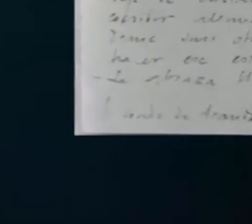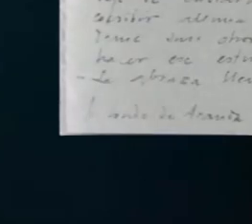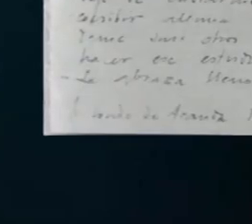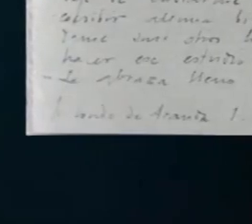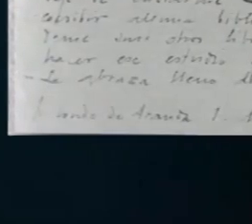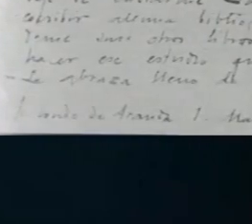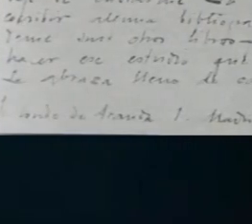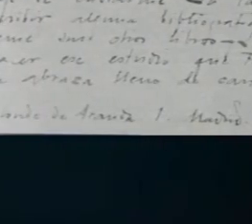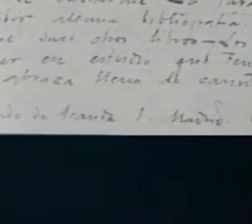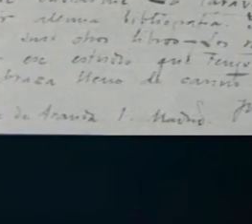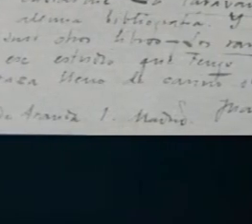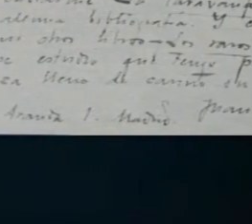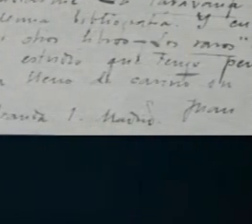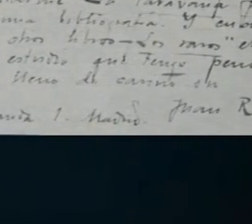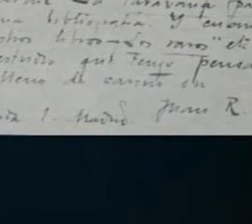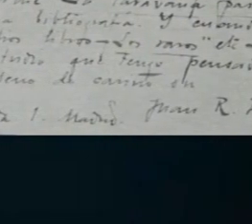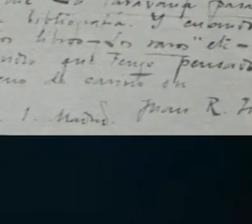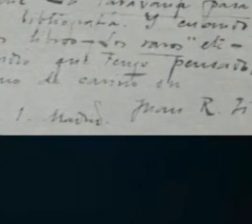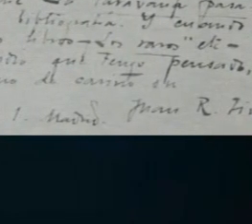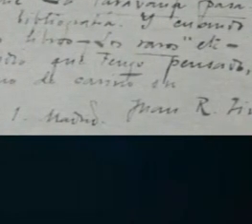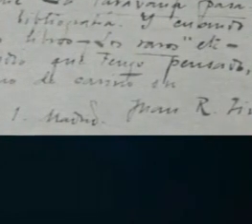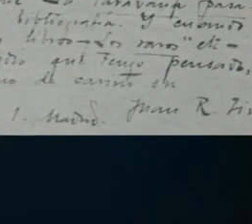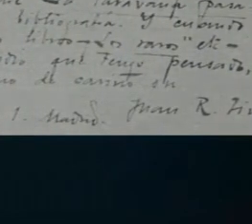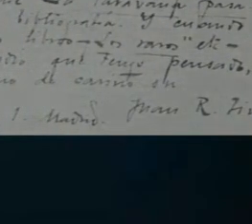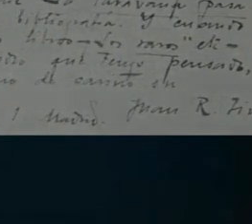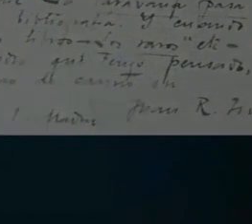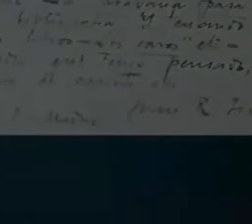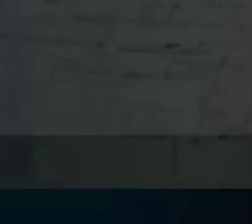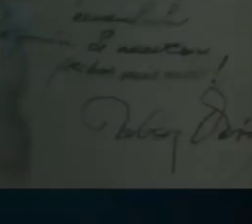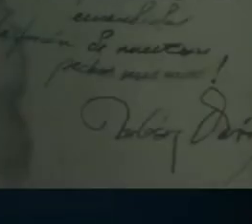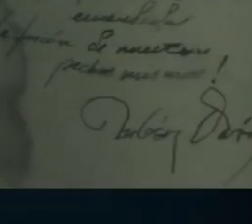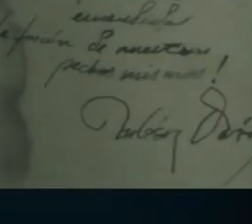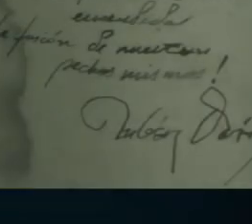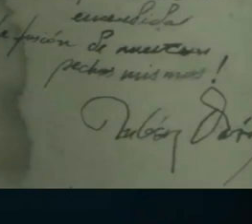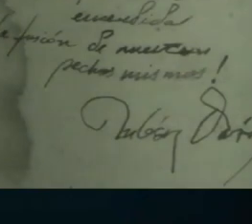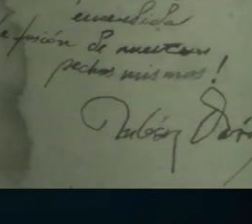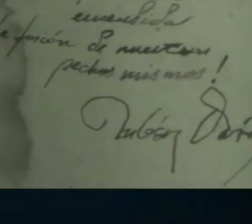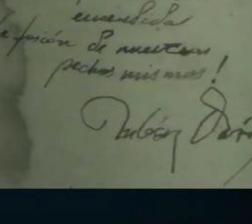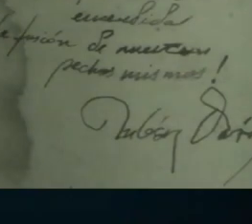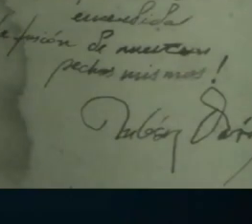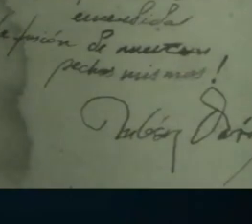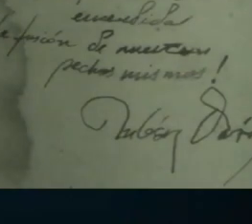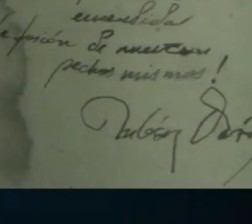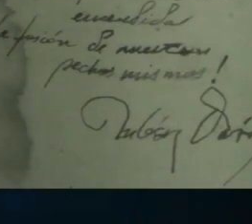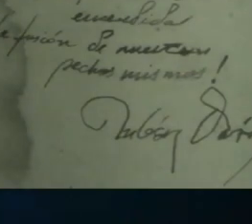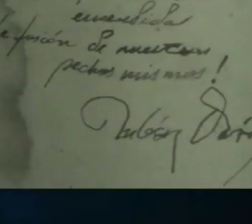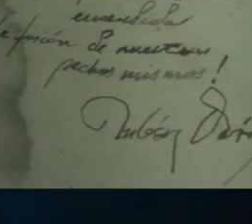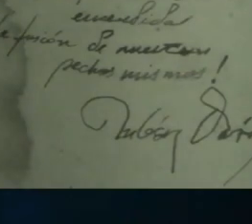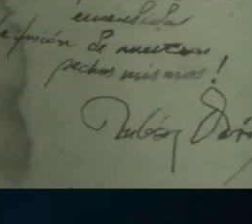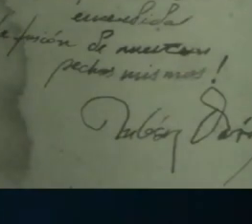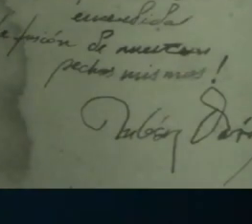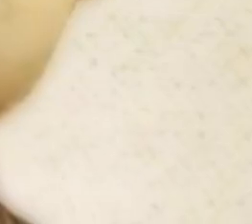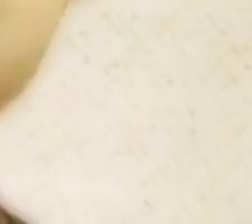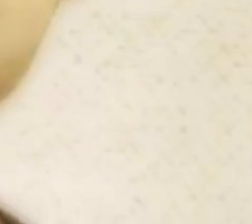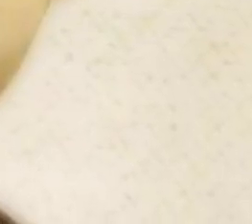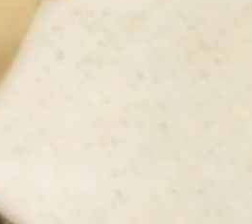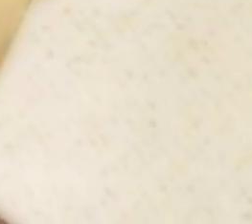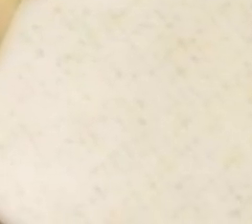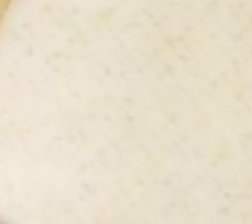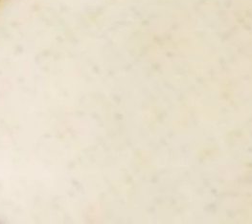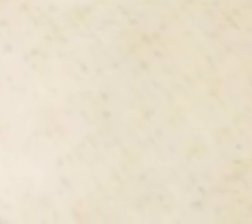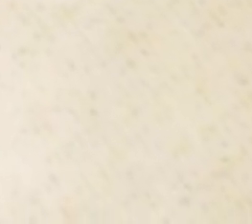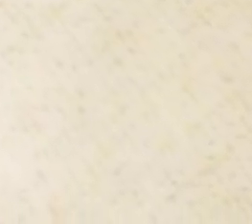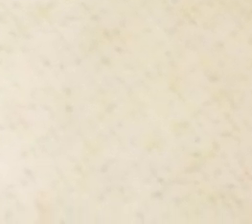estudiando sus escritos. Ha sido traducido a 17 idiomas. Nicaragua lo ha